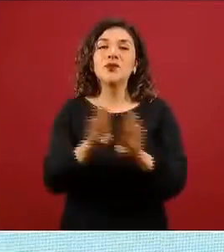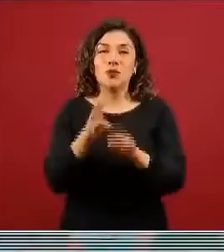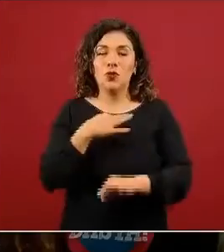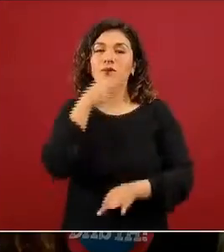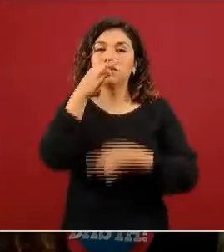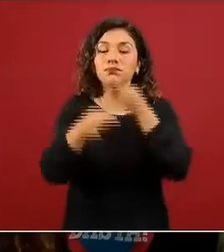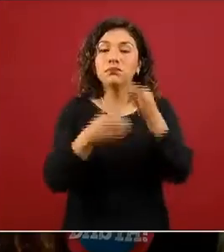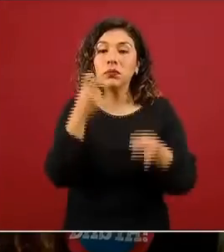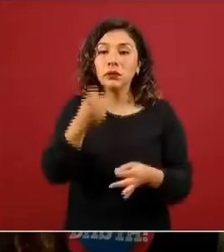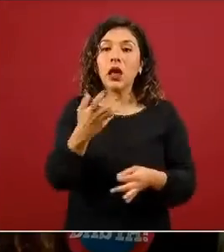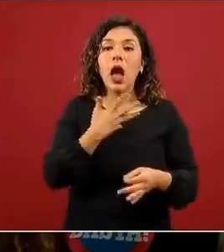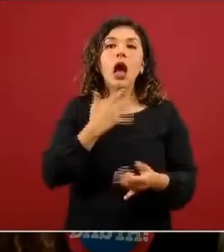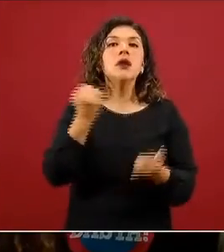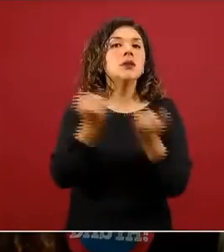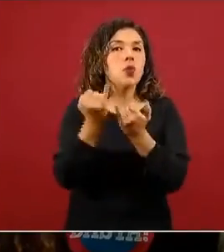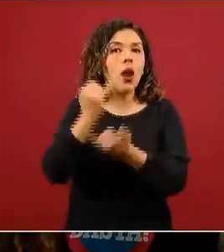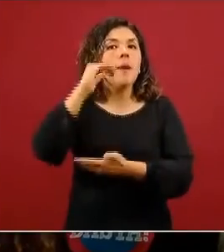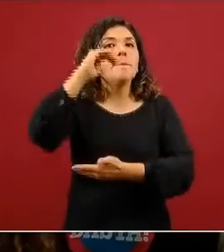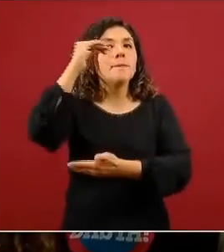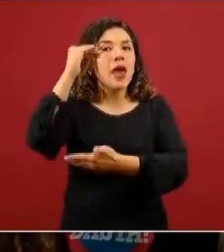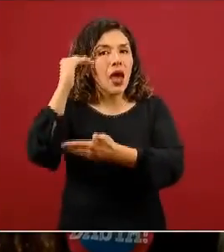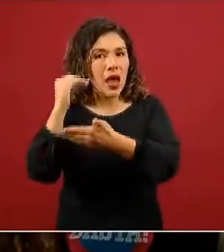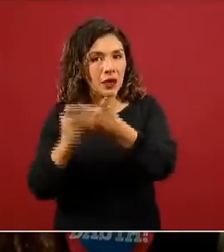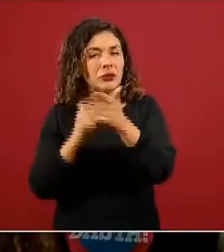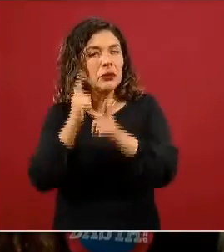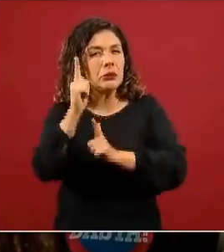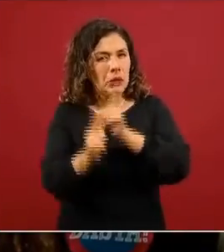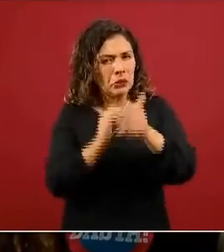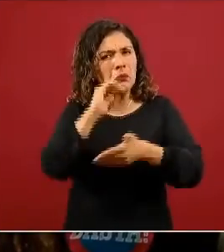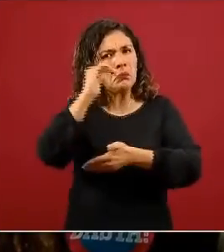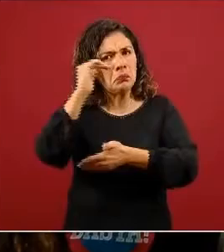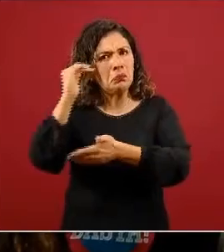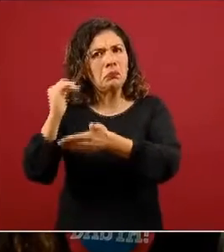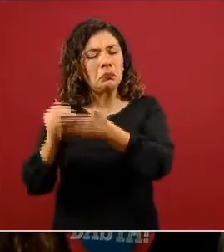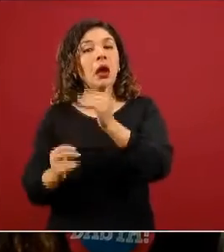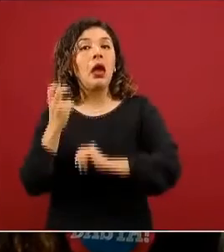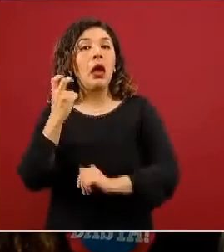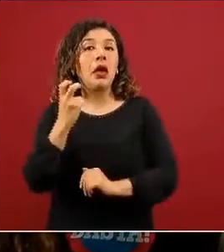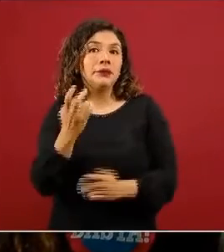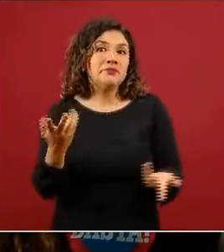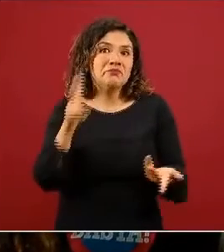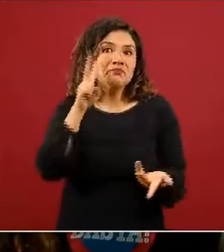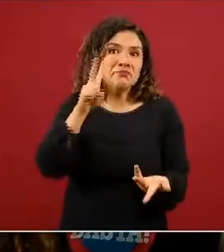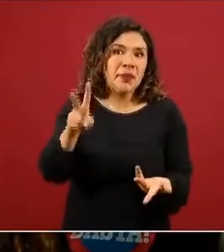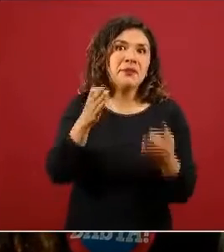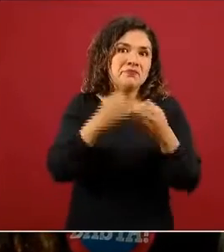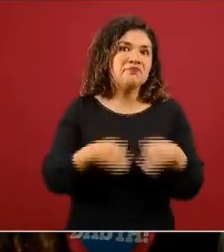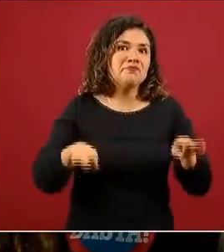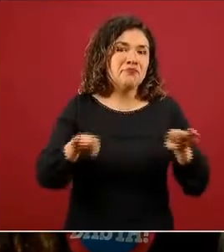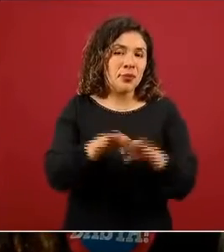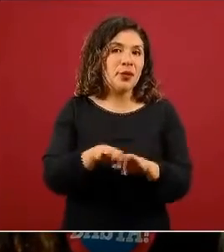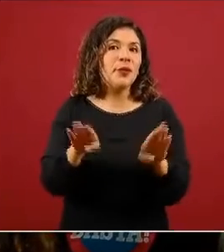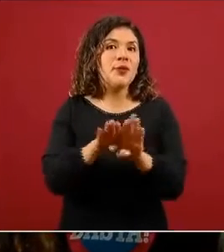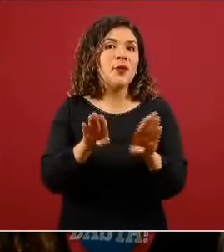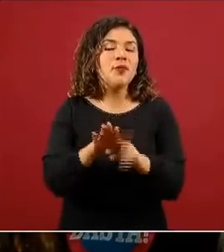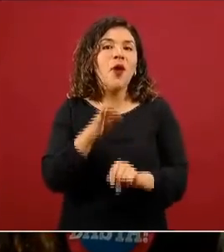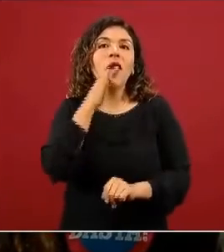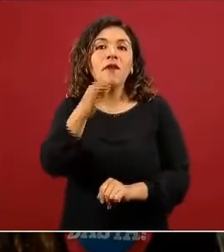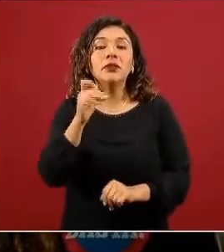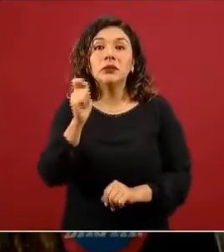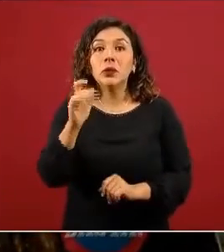hecho notar, ha ido disminuyendo también progresivamente, lo cual es una señal también importante de